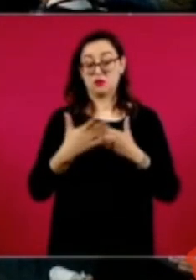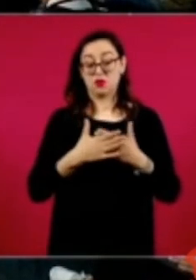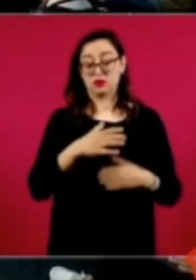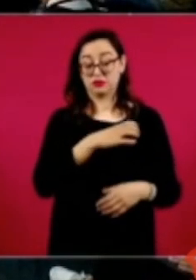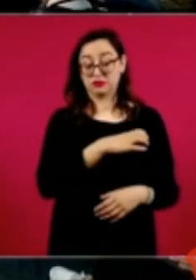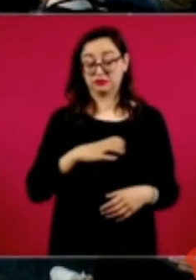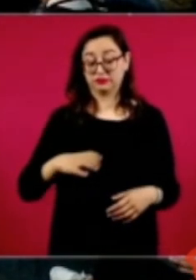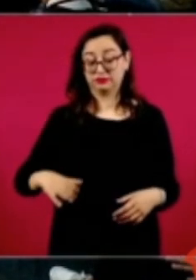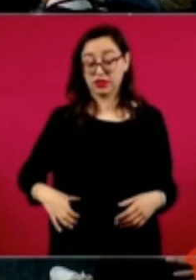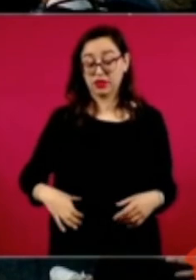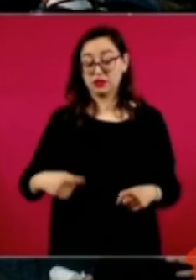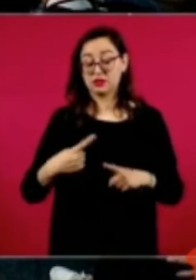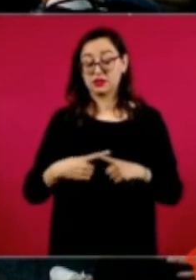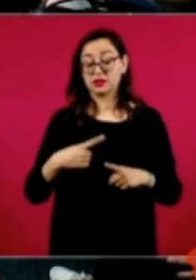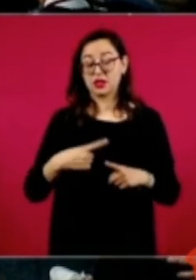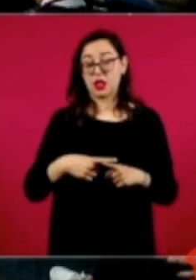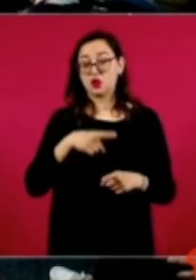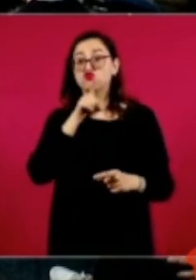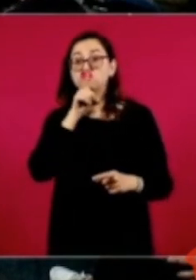cuando